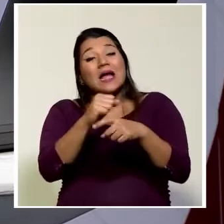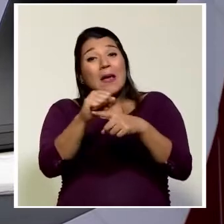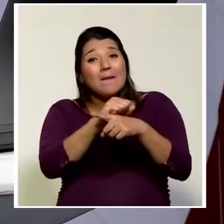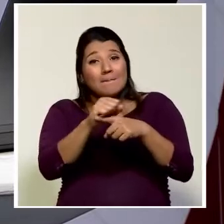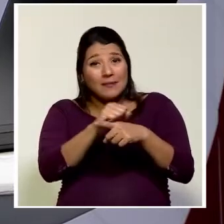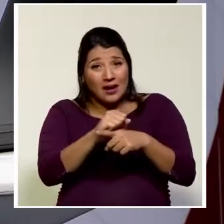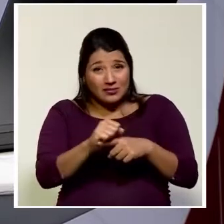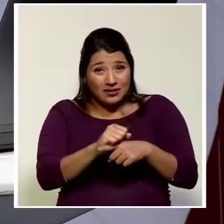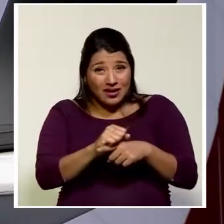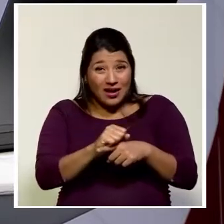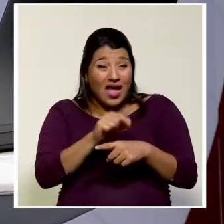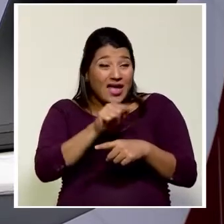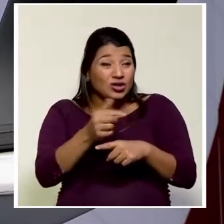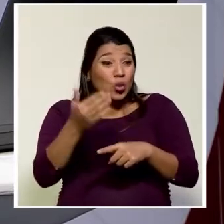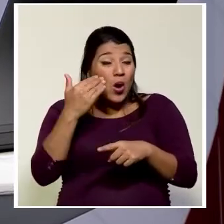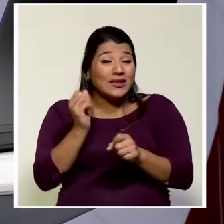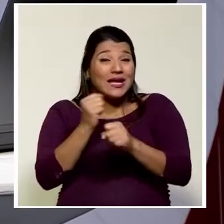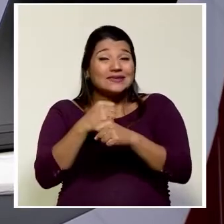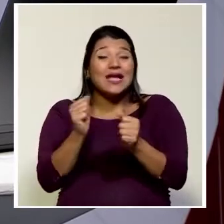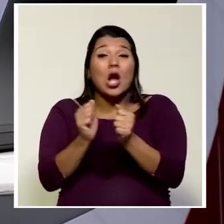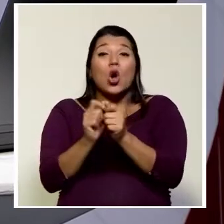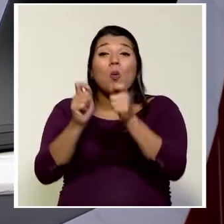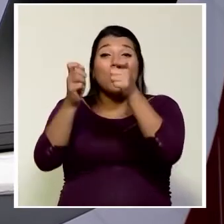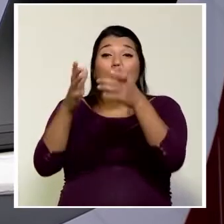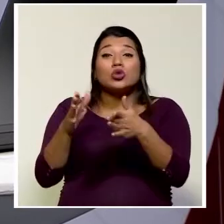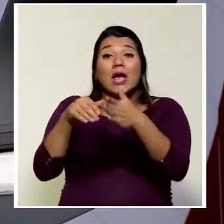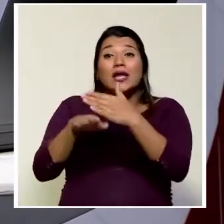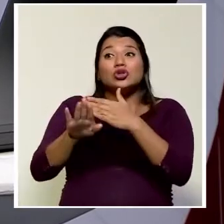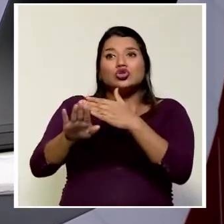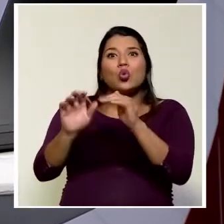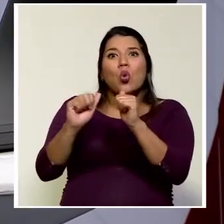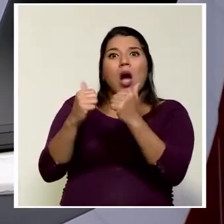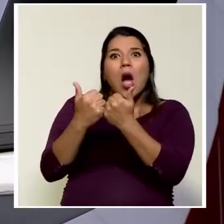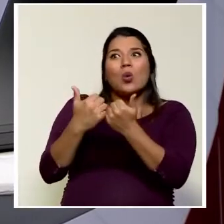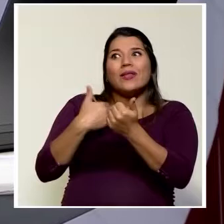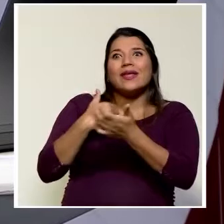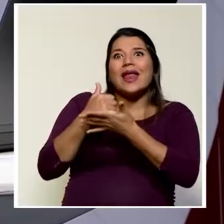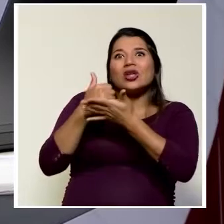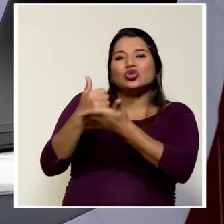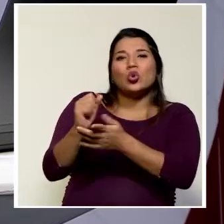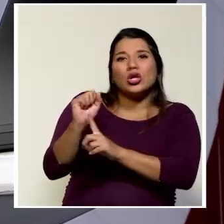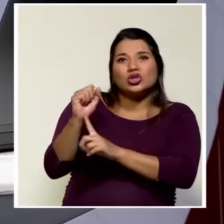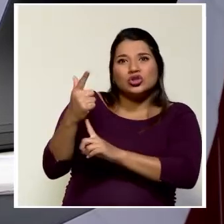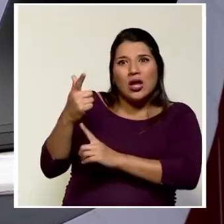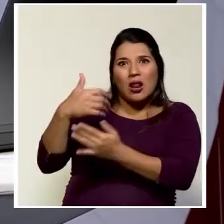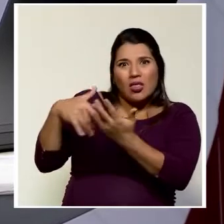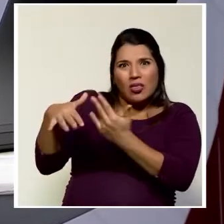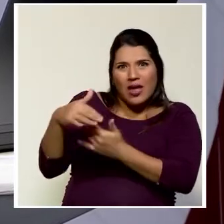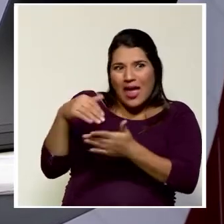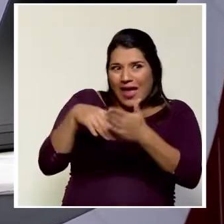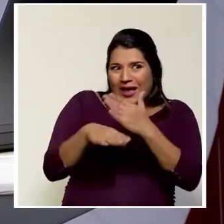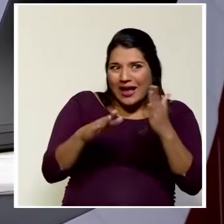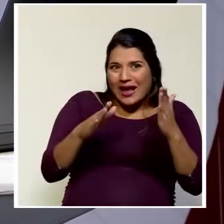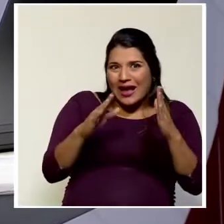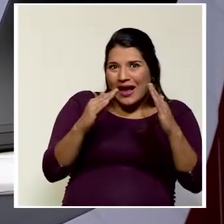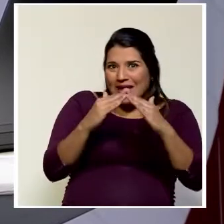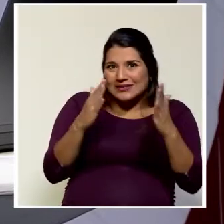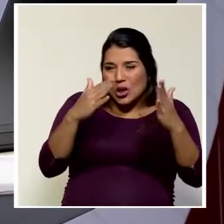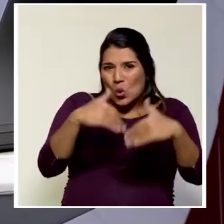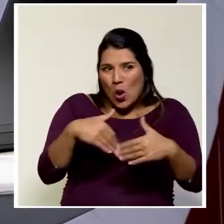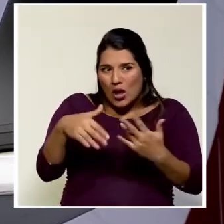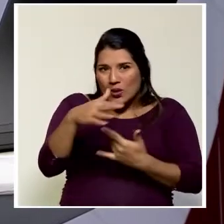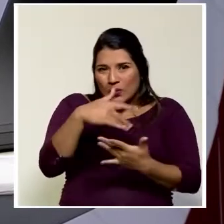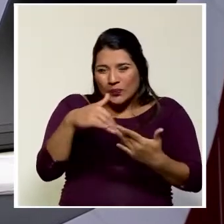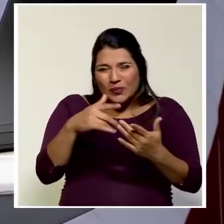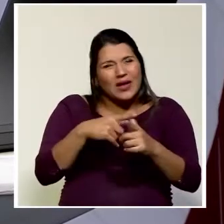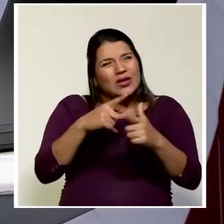hace junto a la maestra en un grupo en donde tiene ese aporte social que no tiene en la casa? Entonces son muchísimas expresiones del